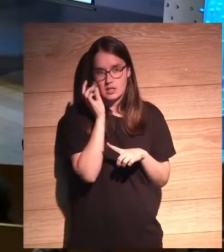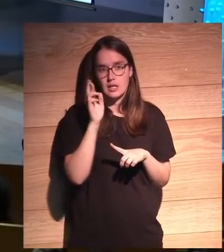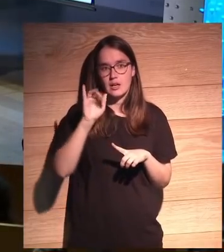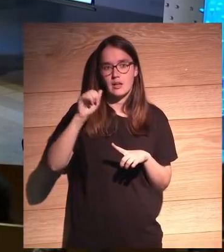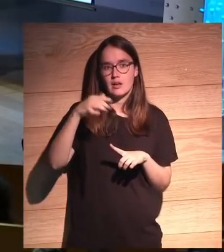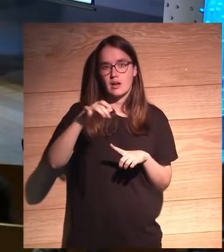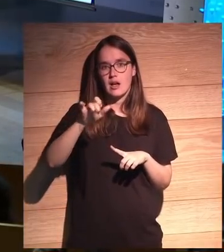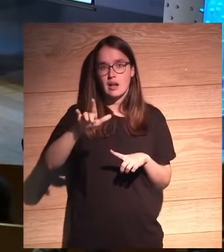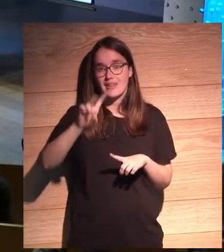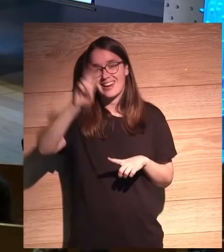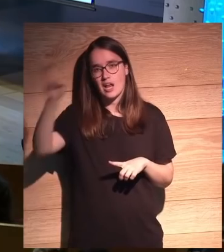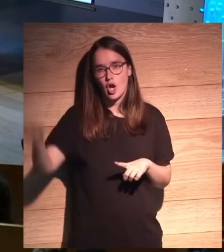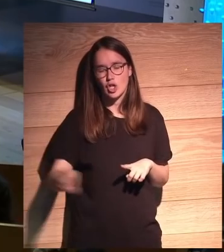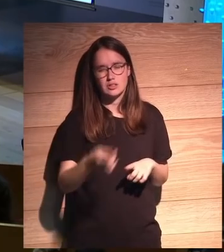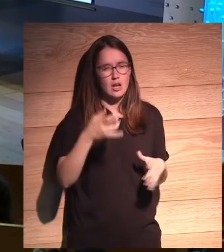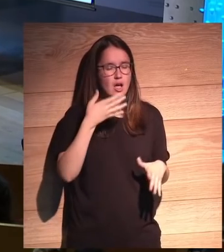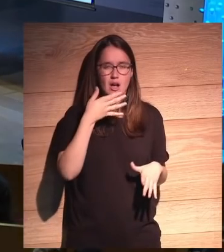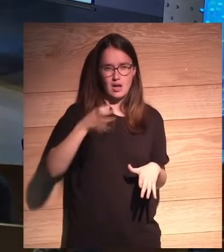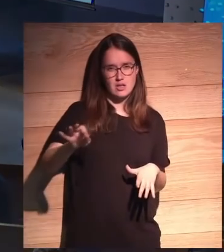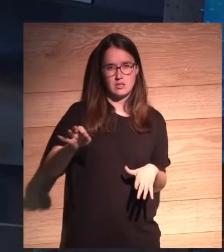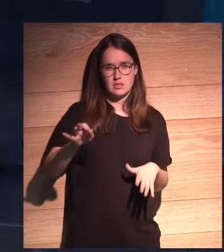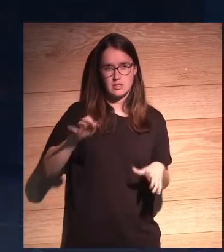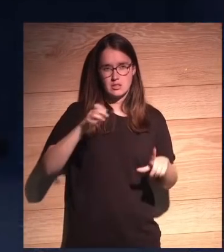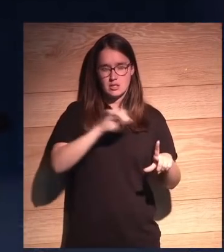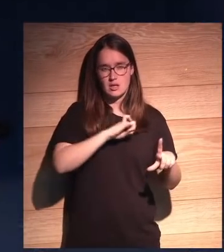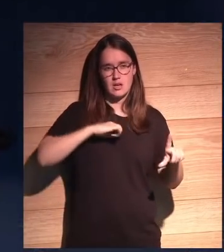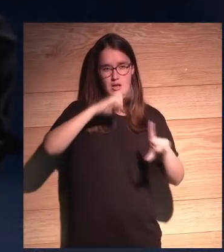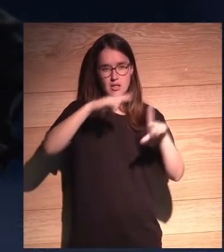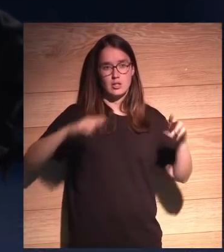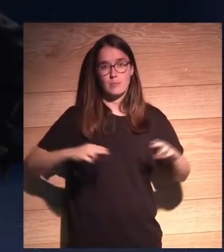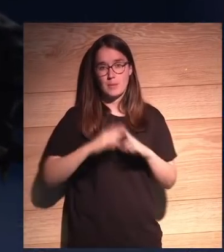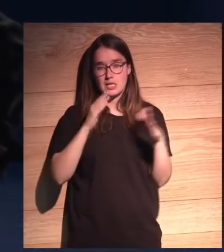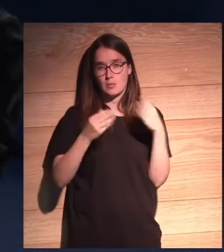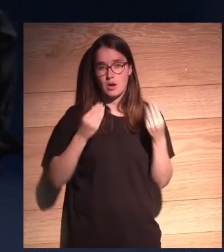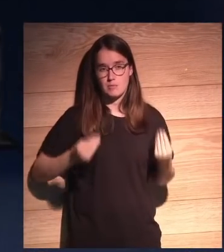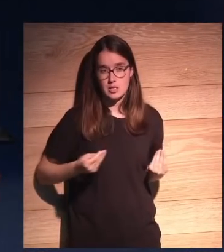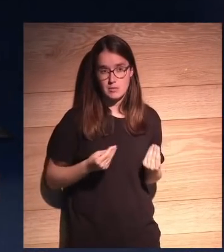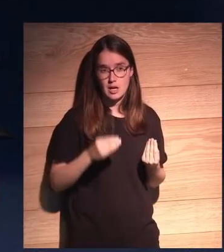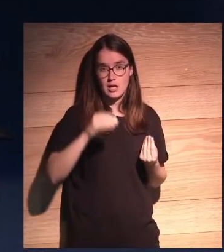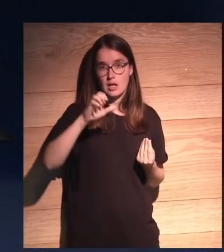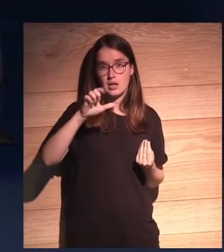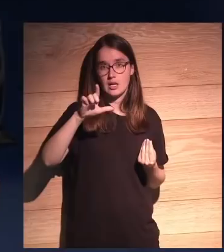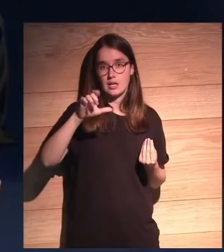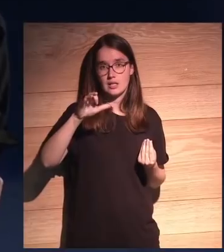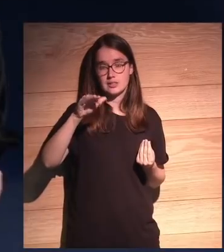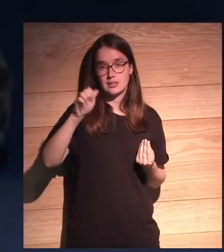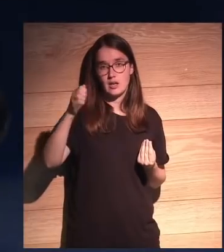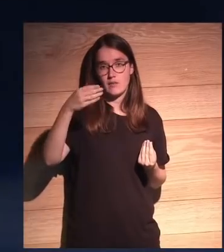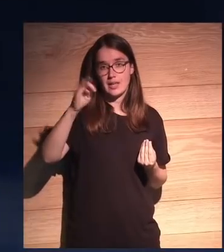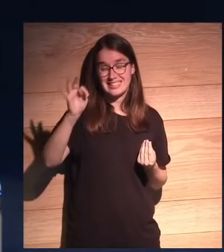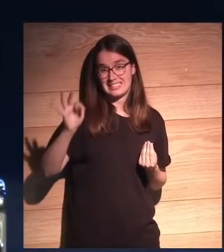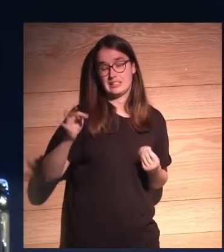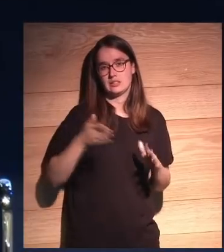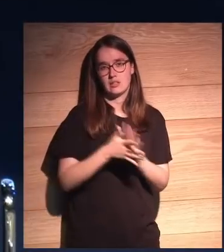rival de la otra gran estrella del retrato del París de la época, que era Elisabeth Vigée-Lebrun, que